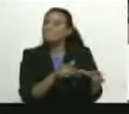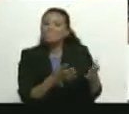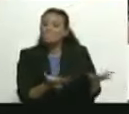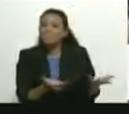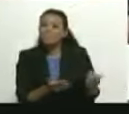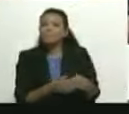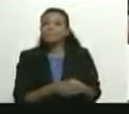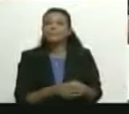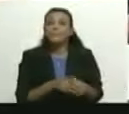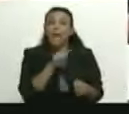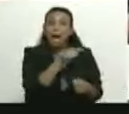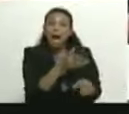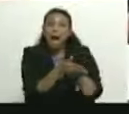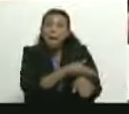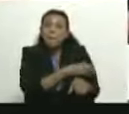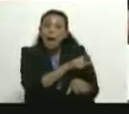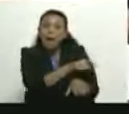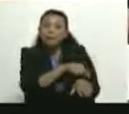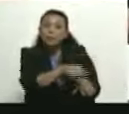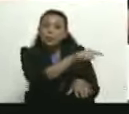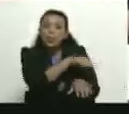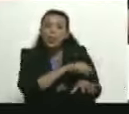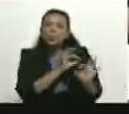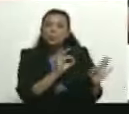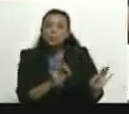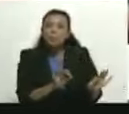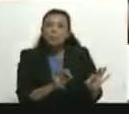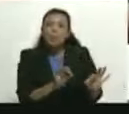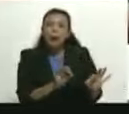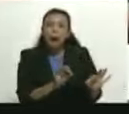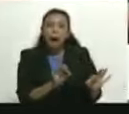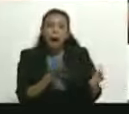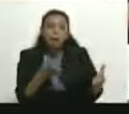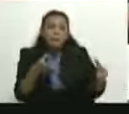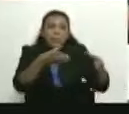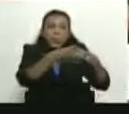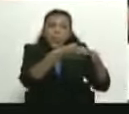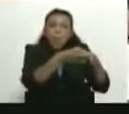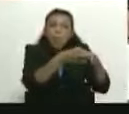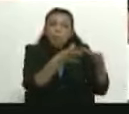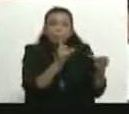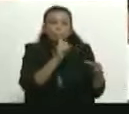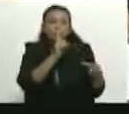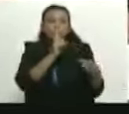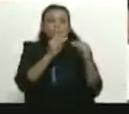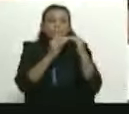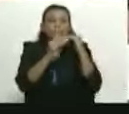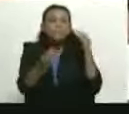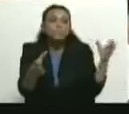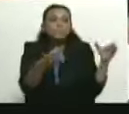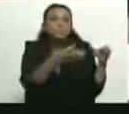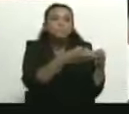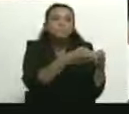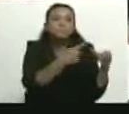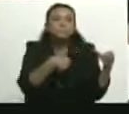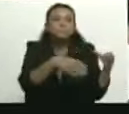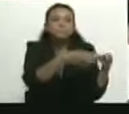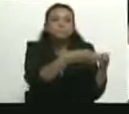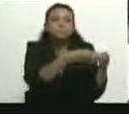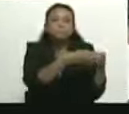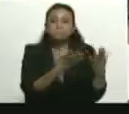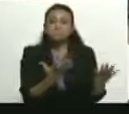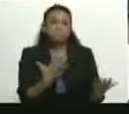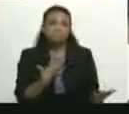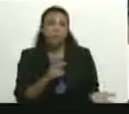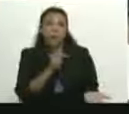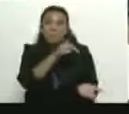que además, proceso que fue secuestrado por un grupito, en ese caso a mí no